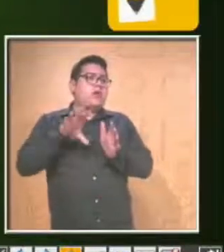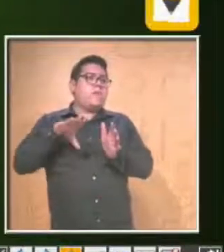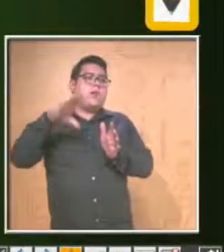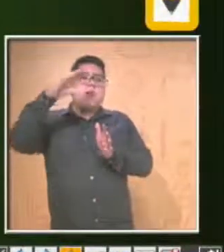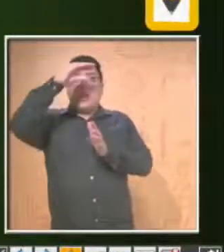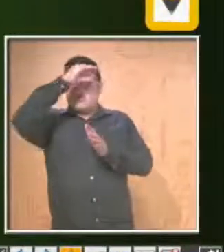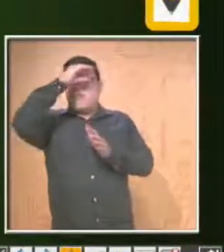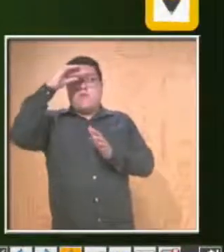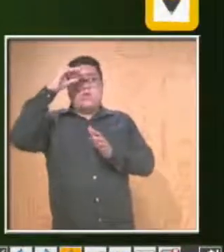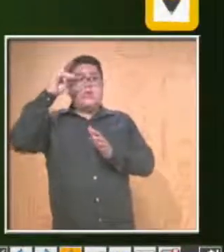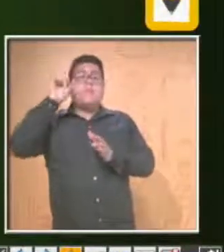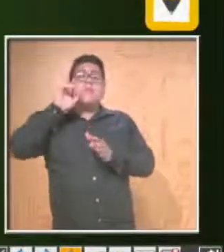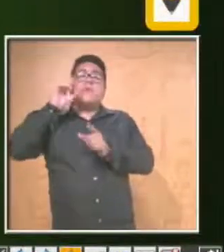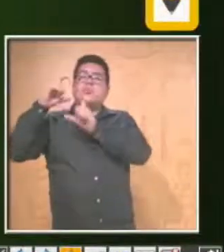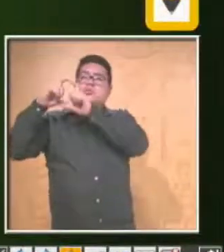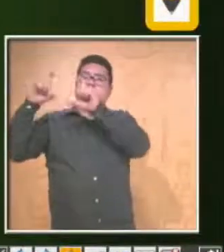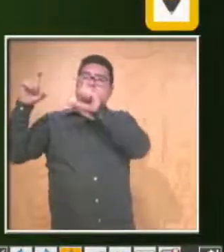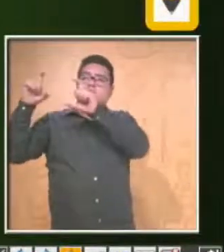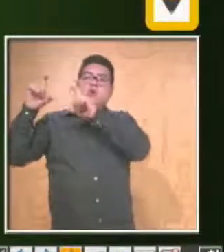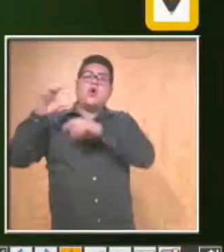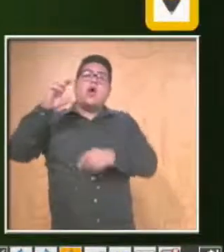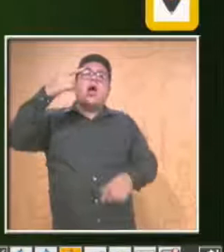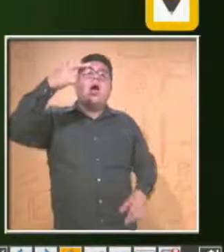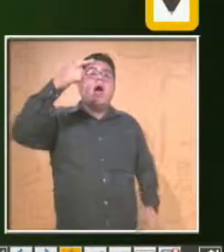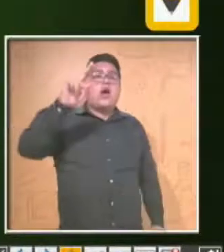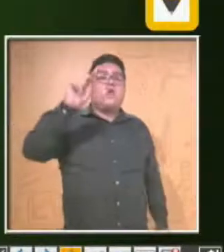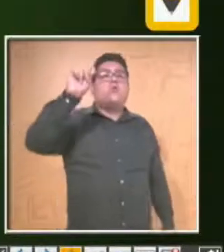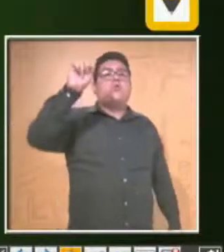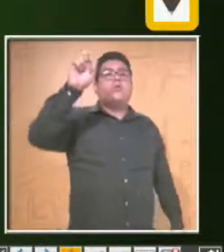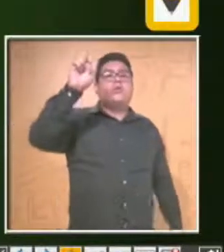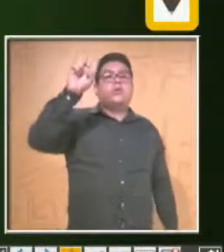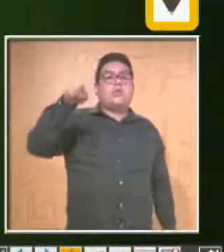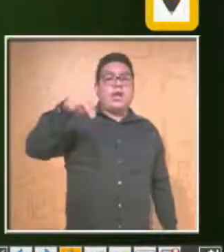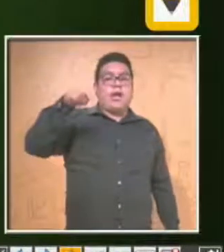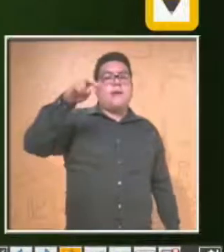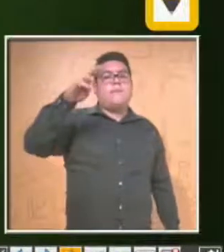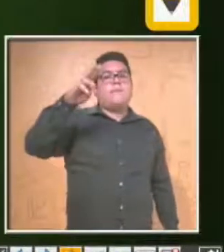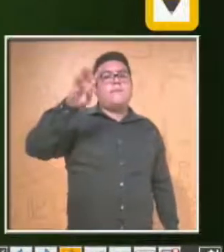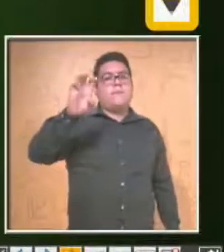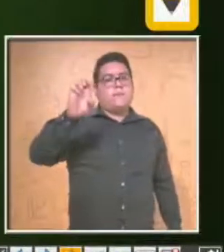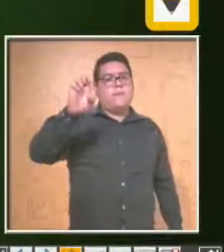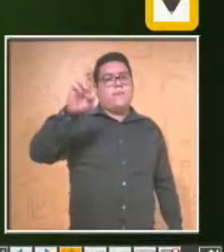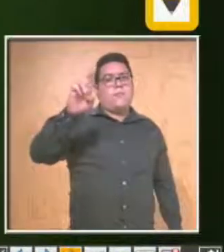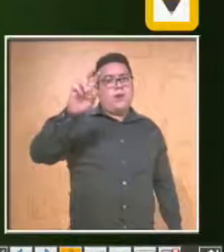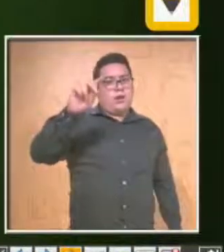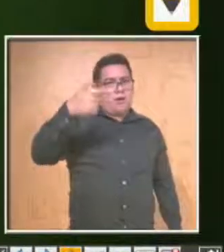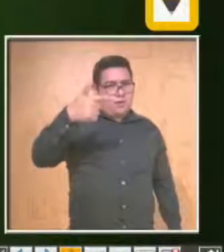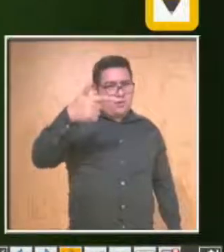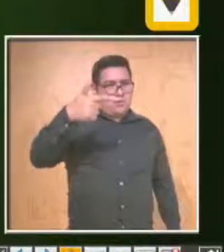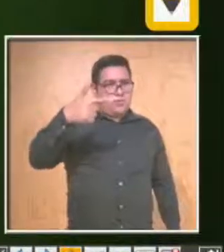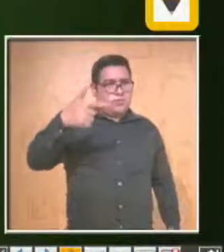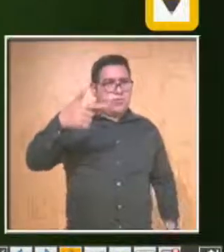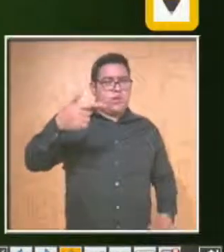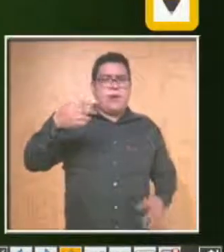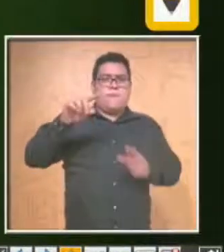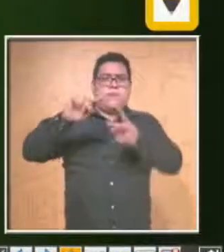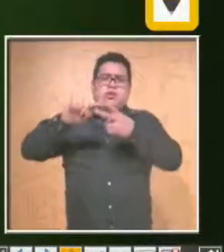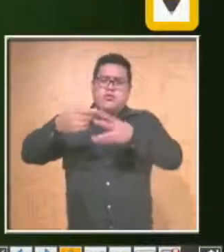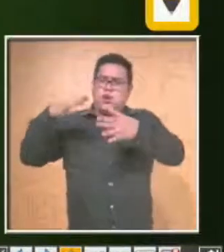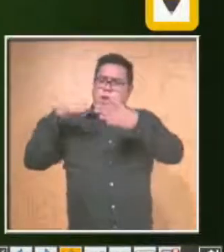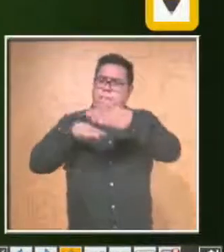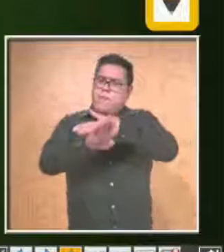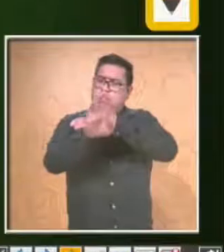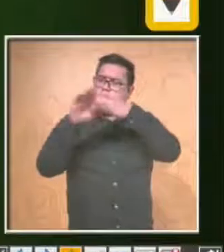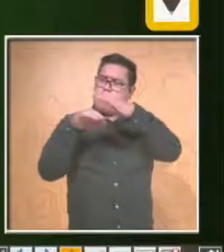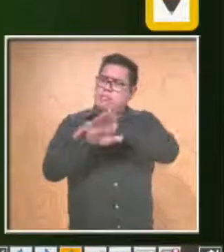imagen, Gutenberg perfecciona la forma de imprimir un texto y entonces ahora se populariza la lectura de